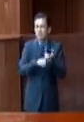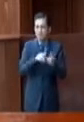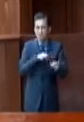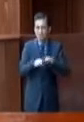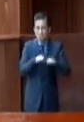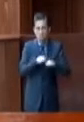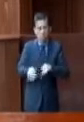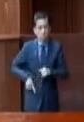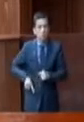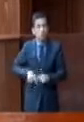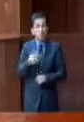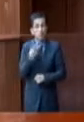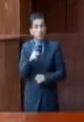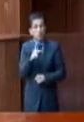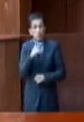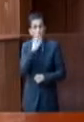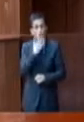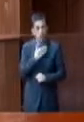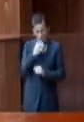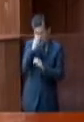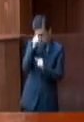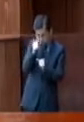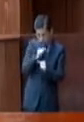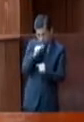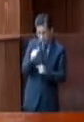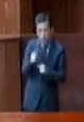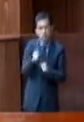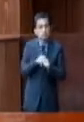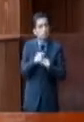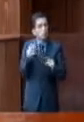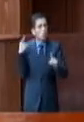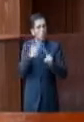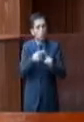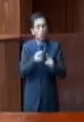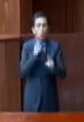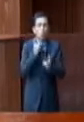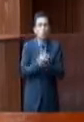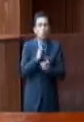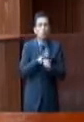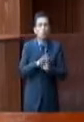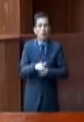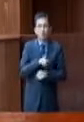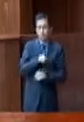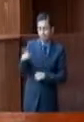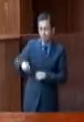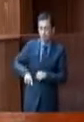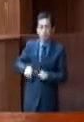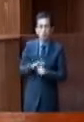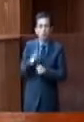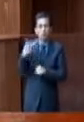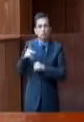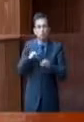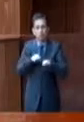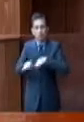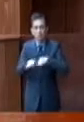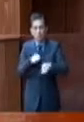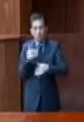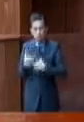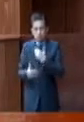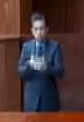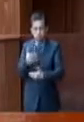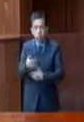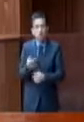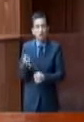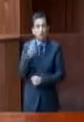sin embargo en un apartado el comunicado hace referencia estrictamente acciones de gobierno lo que permite advertir que alude a actividades gubernamentales que